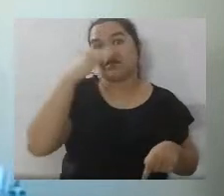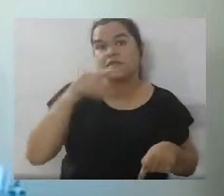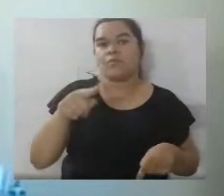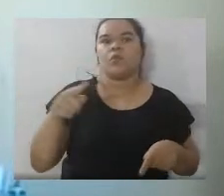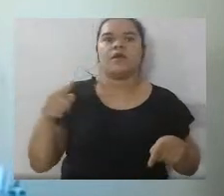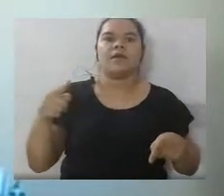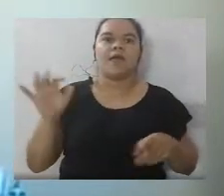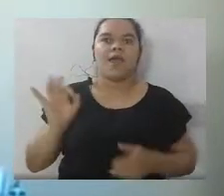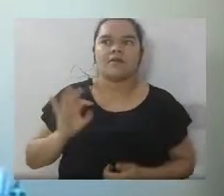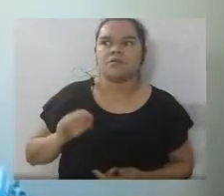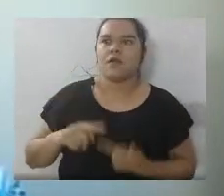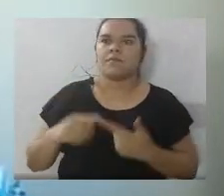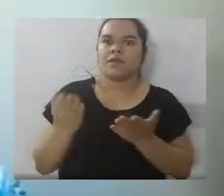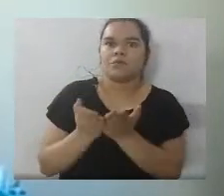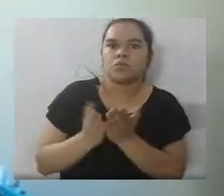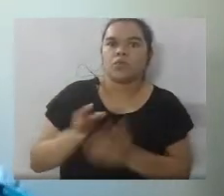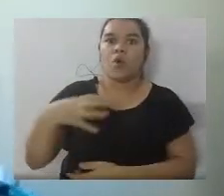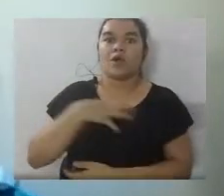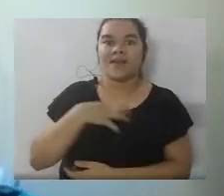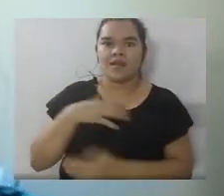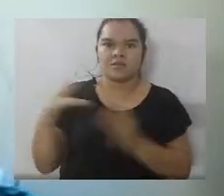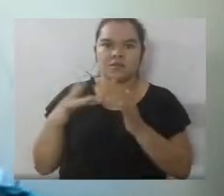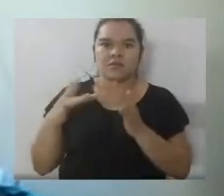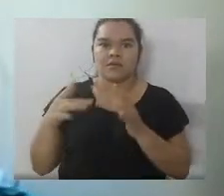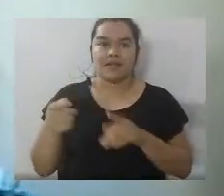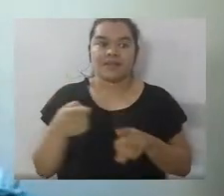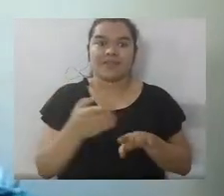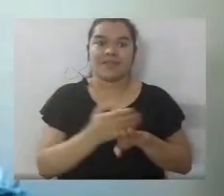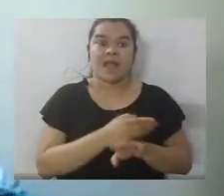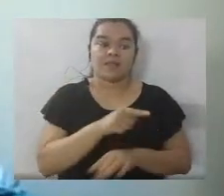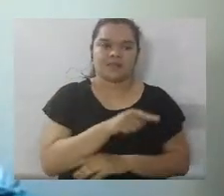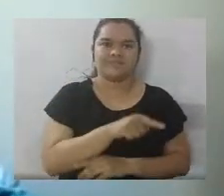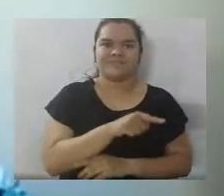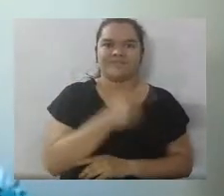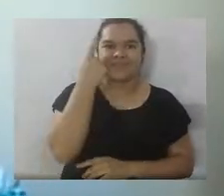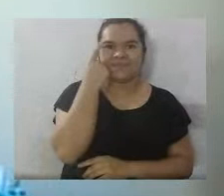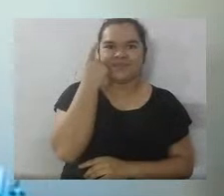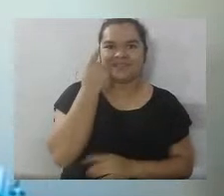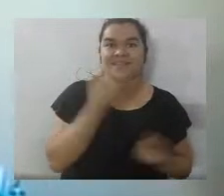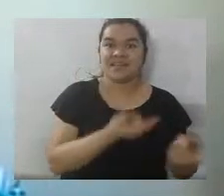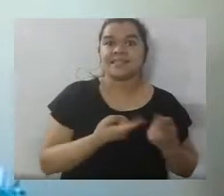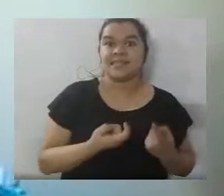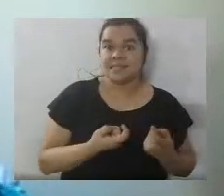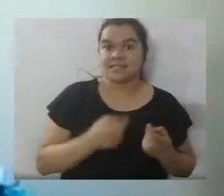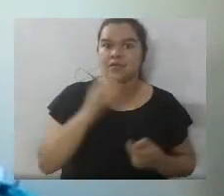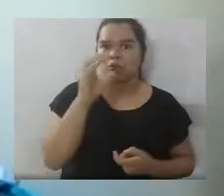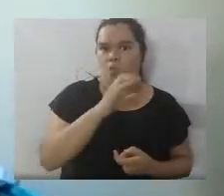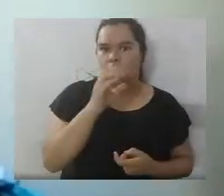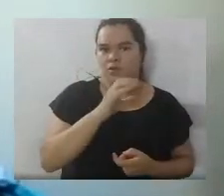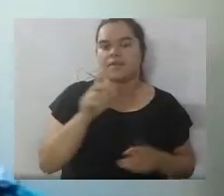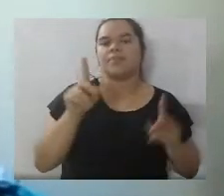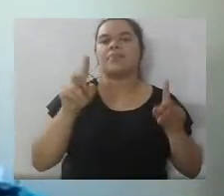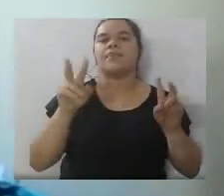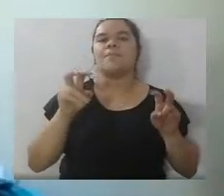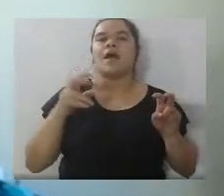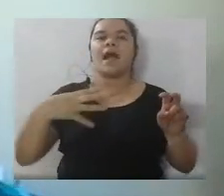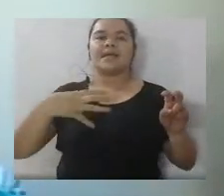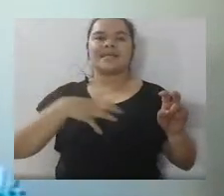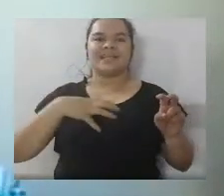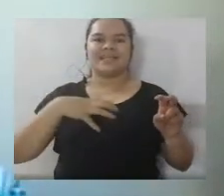Guaraní, conocer lo que es un aula virtual y todas las cosas que se pueden desarrollar